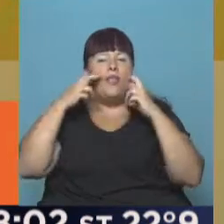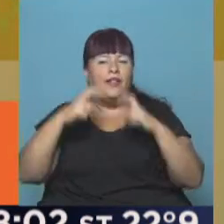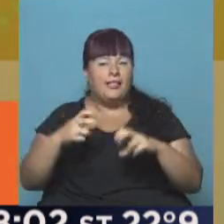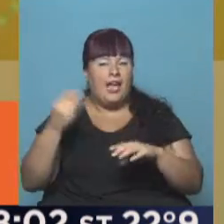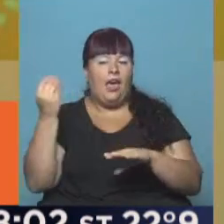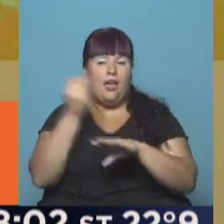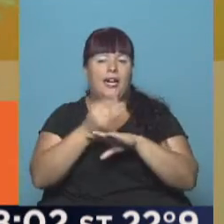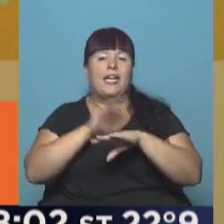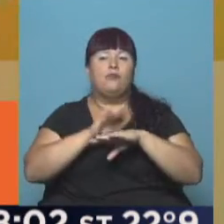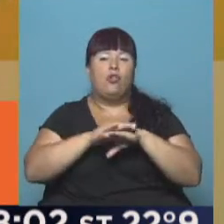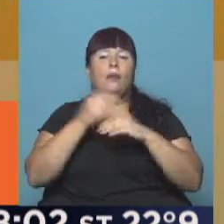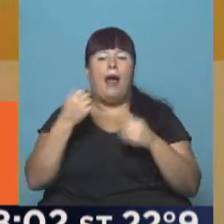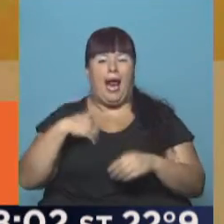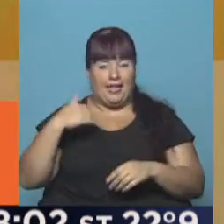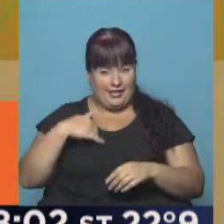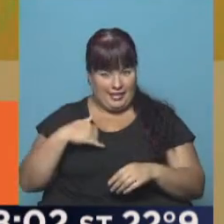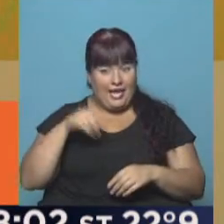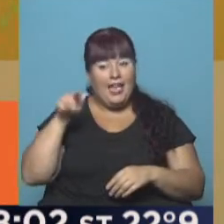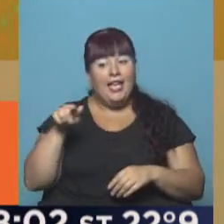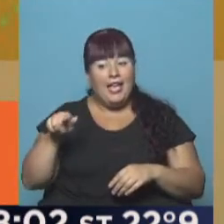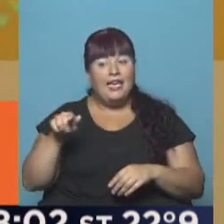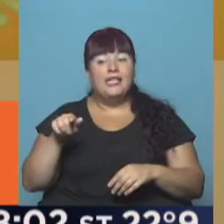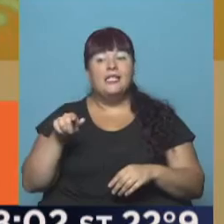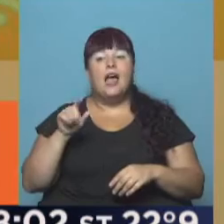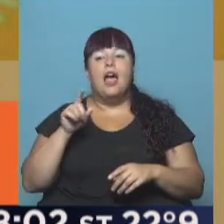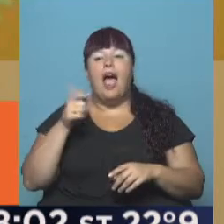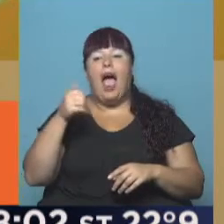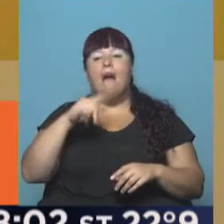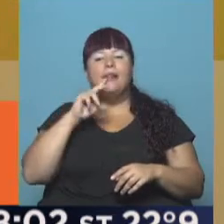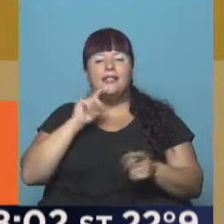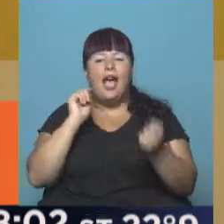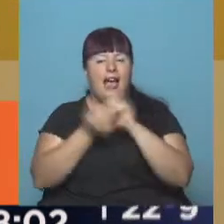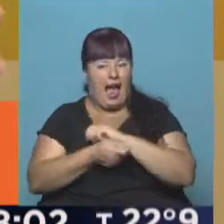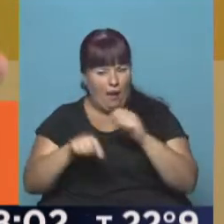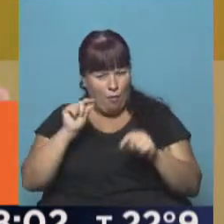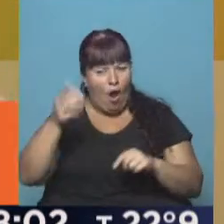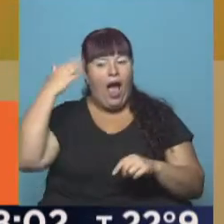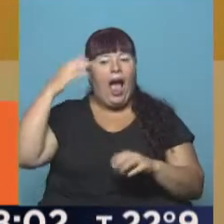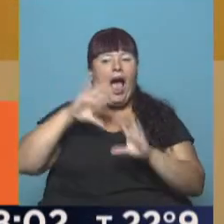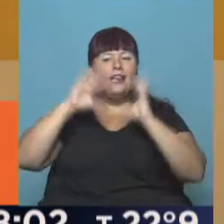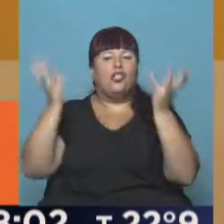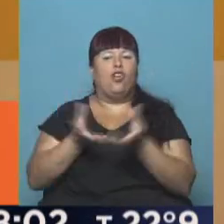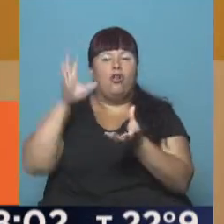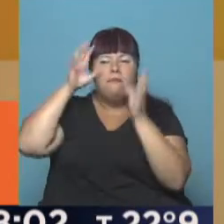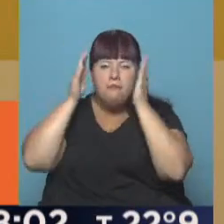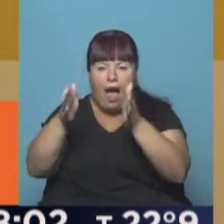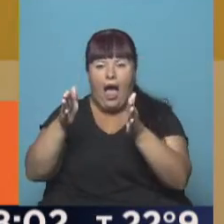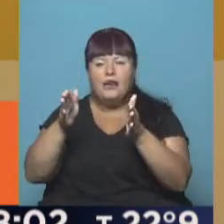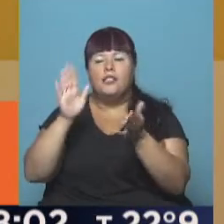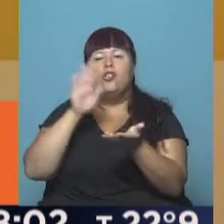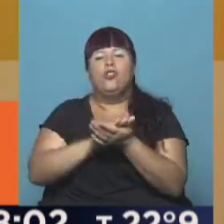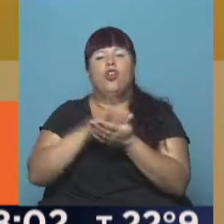investigadora responsable para Argentina. Ella Amnistía ha cambiado un poco, antes estaba totalmente centrada